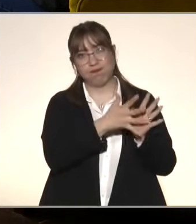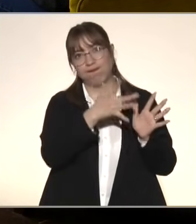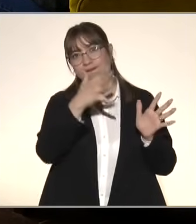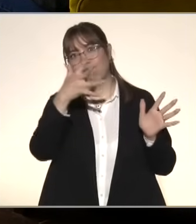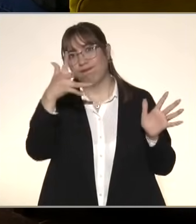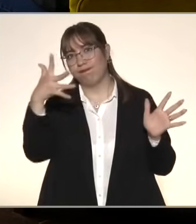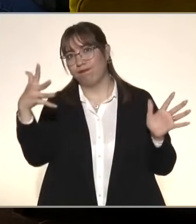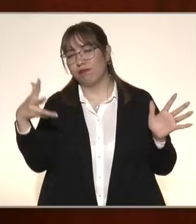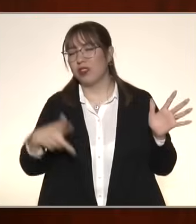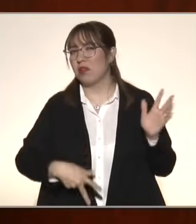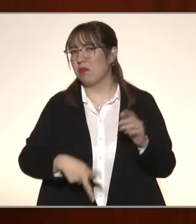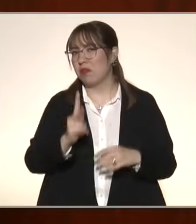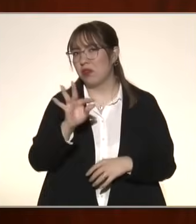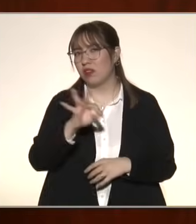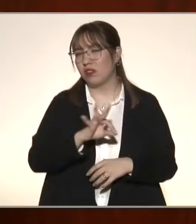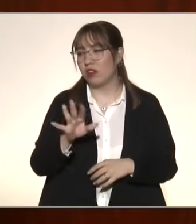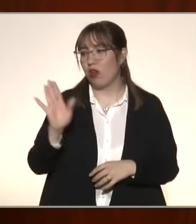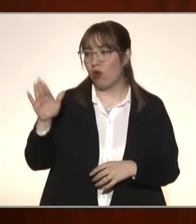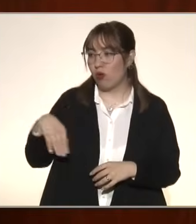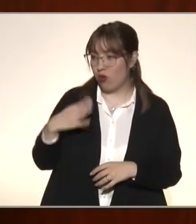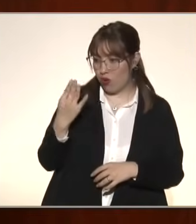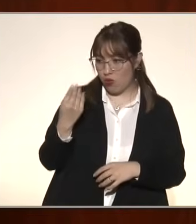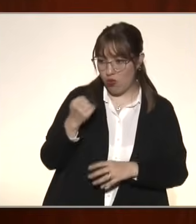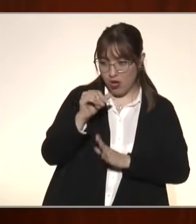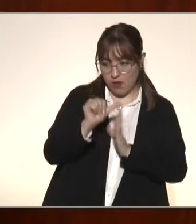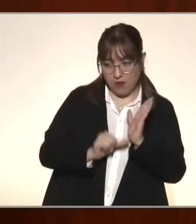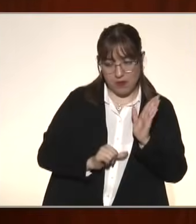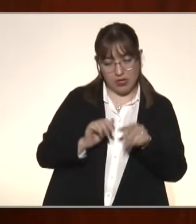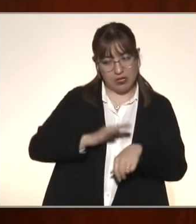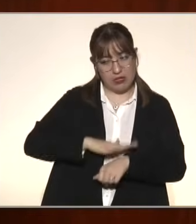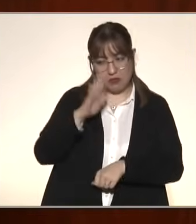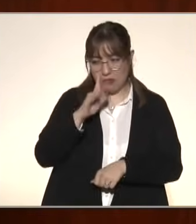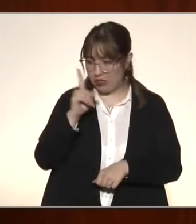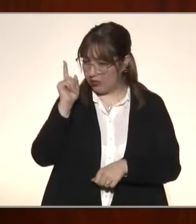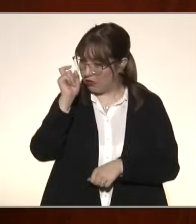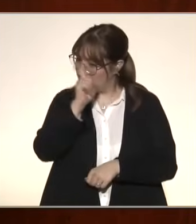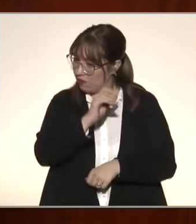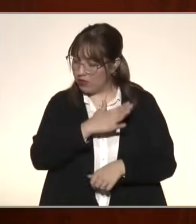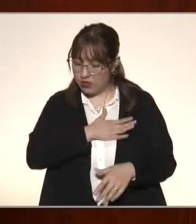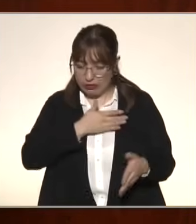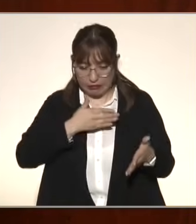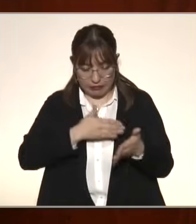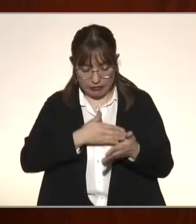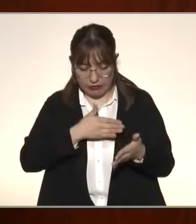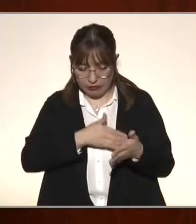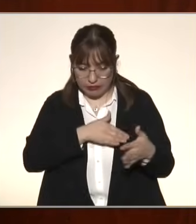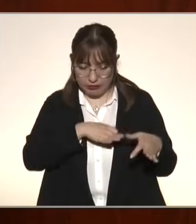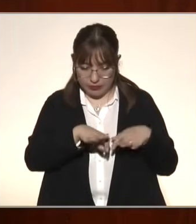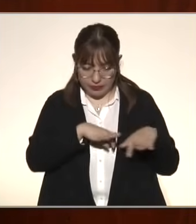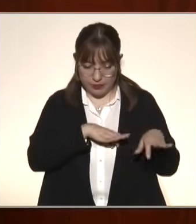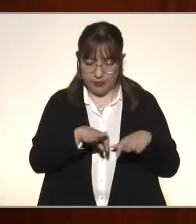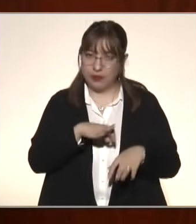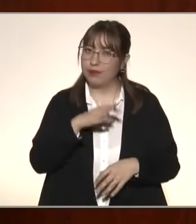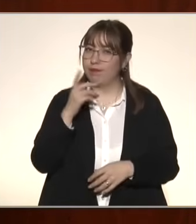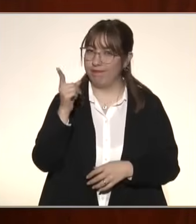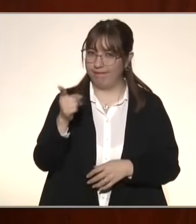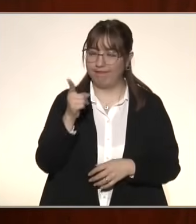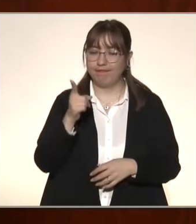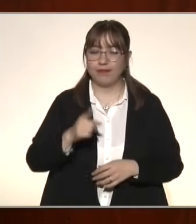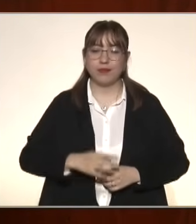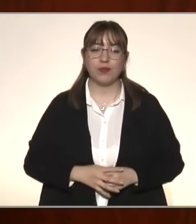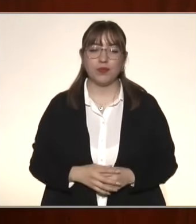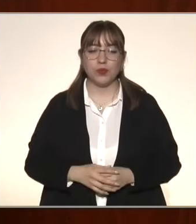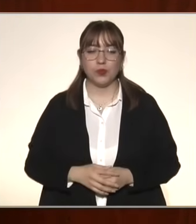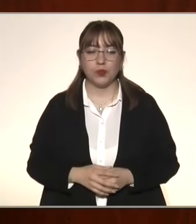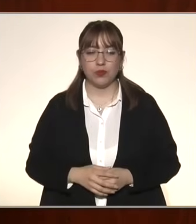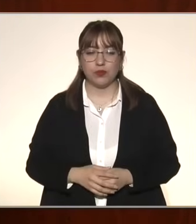pero pues podría uno decir, ¿sabes qué? Llevo 9 meses así y esto está afectando mi trabajo. Y sobre todo creo que eso es lo más importante. Y eso viene en